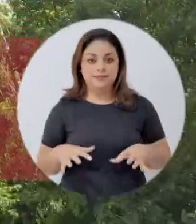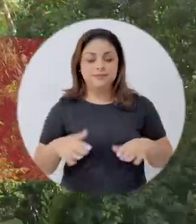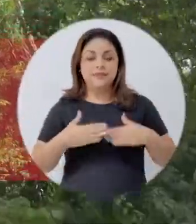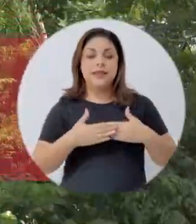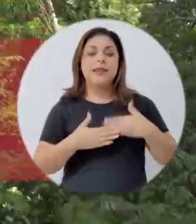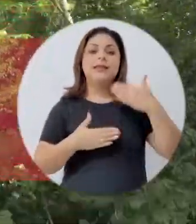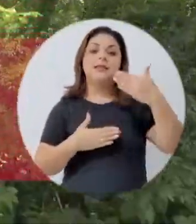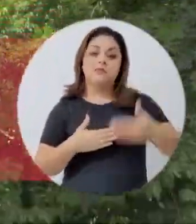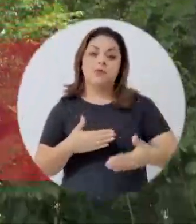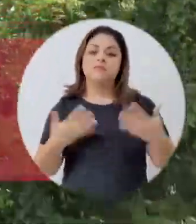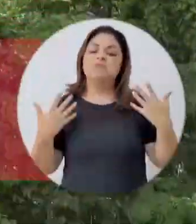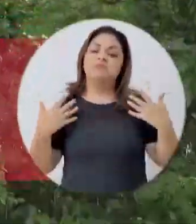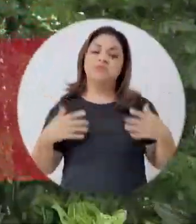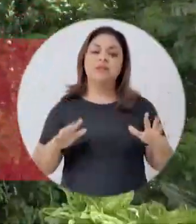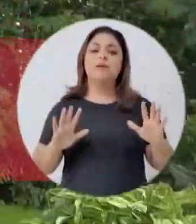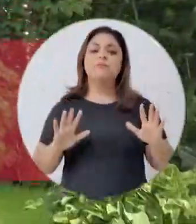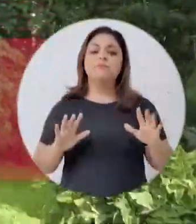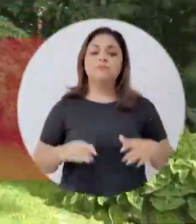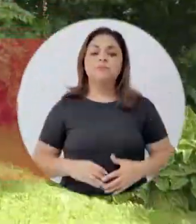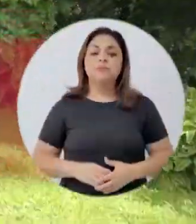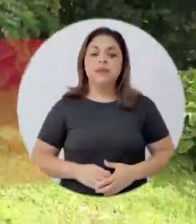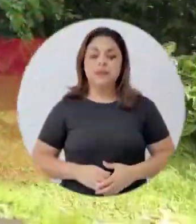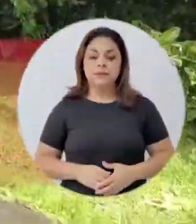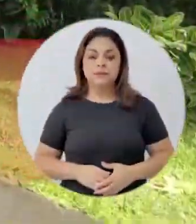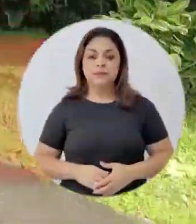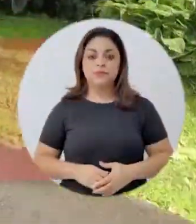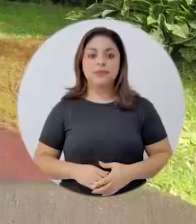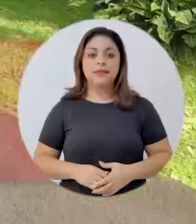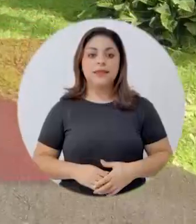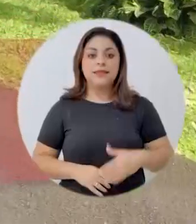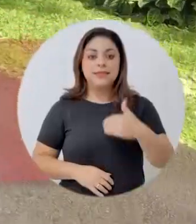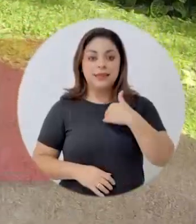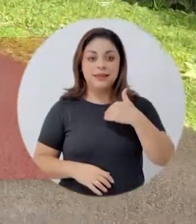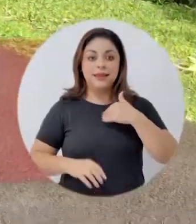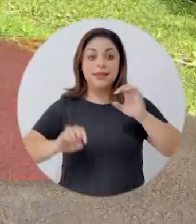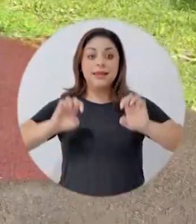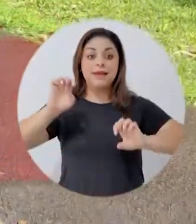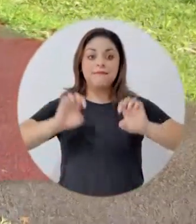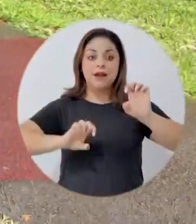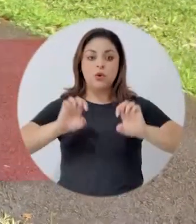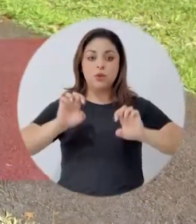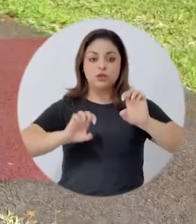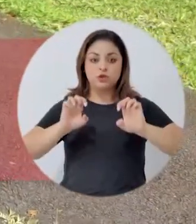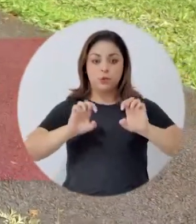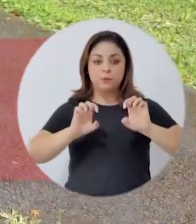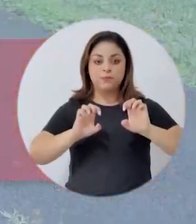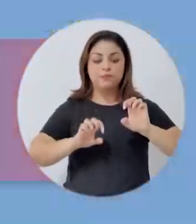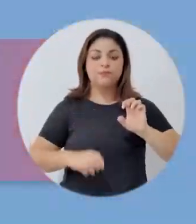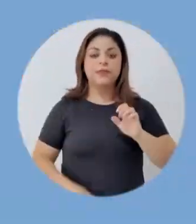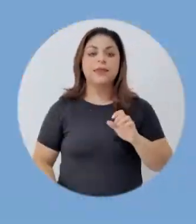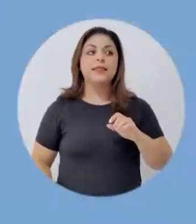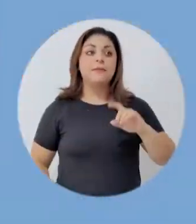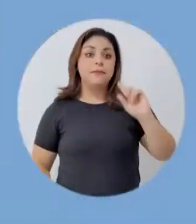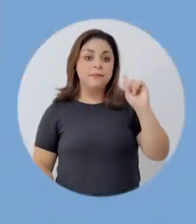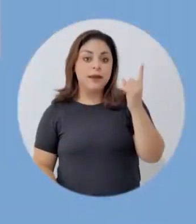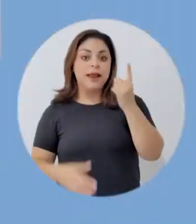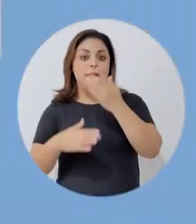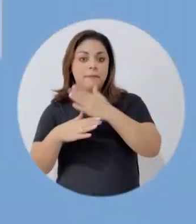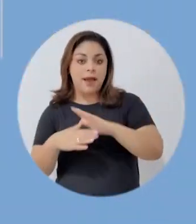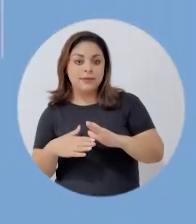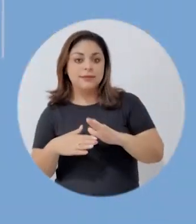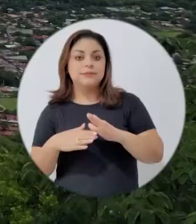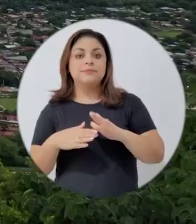y posteriormente confrontarse a una evaluación primero de segunda parte y tercera